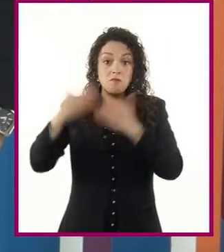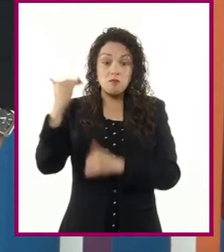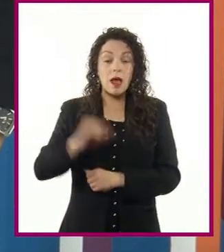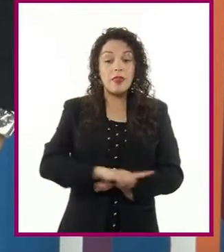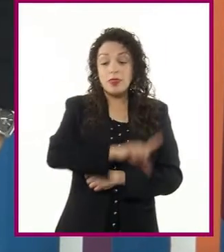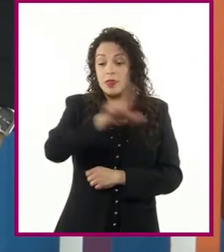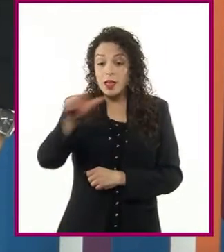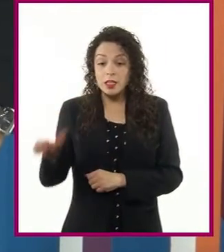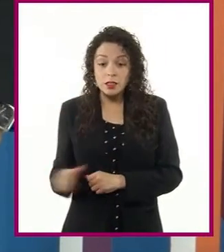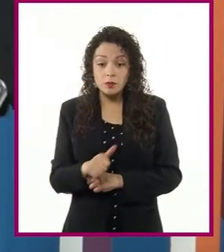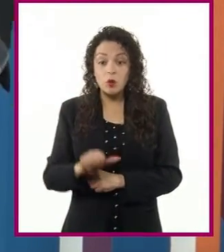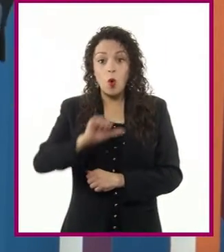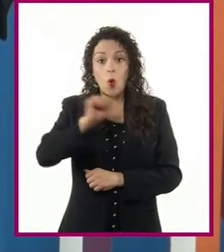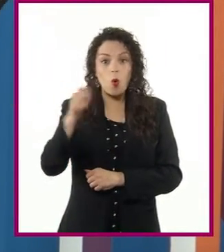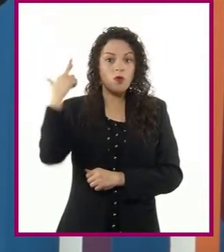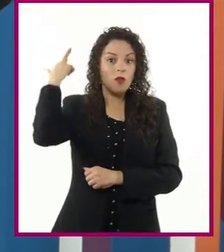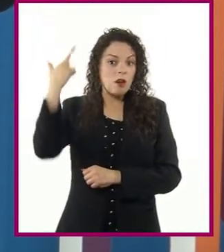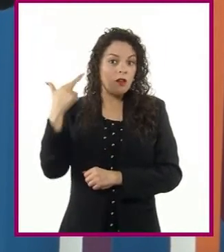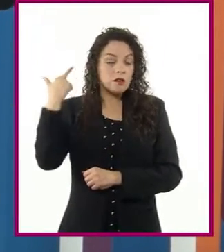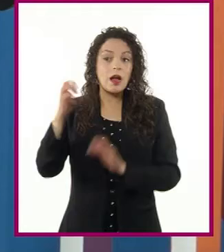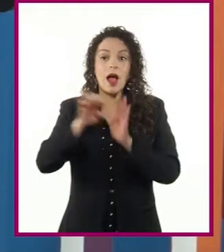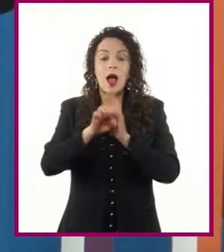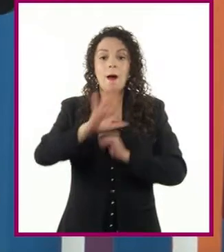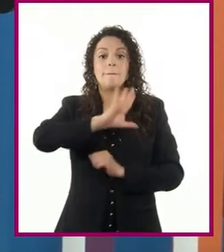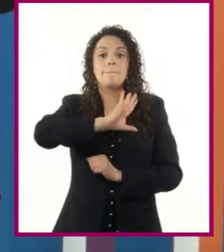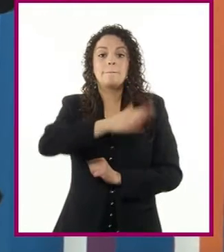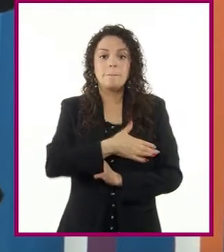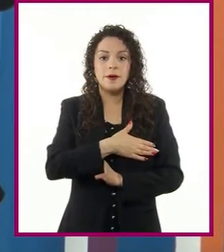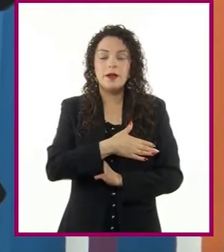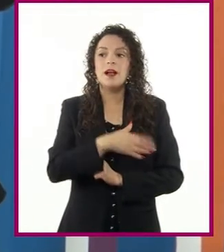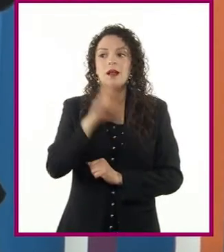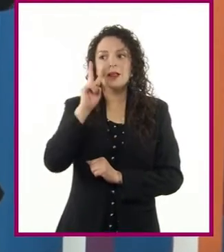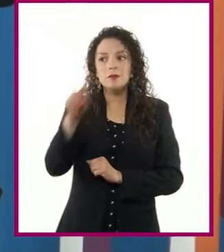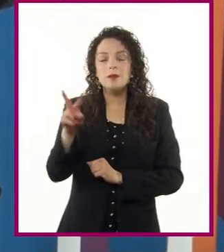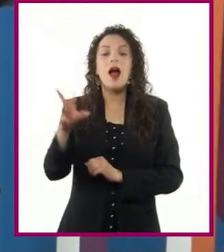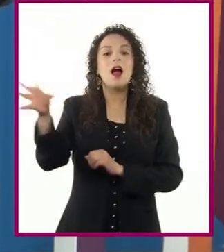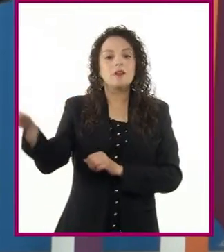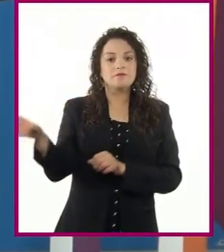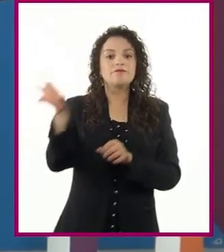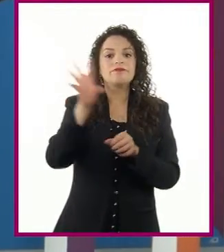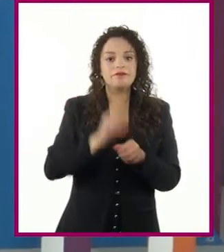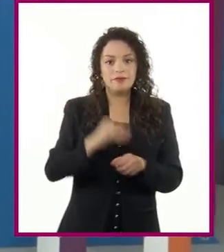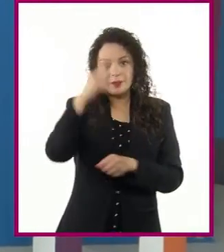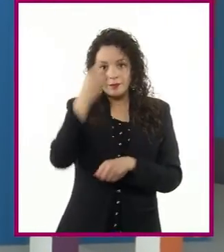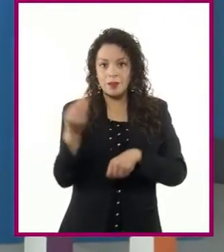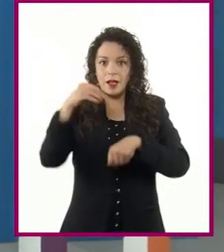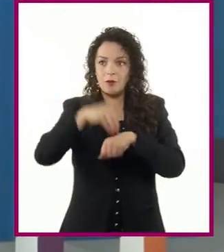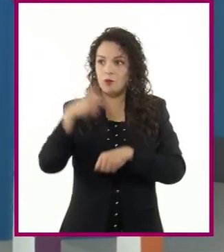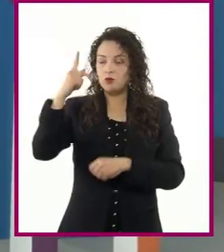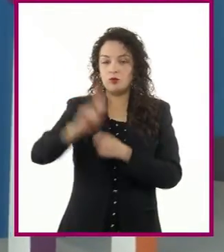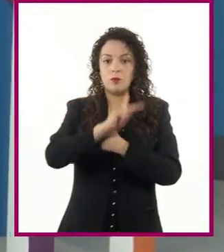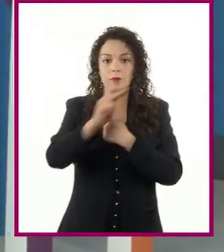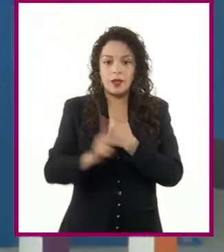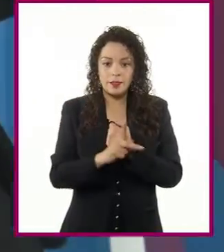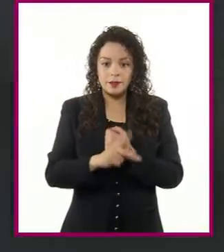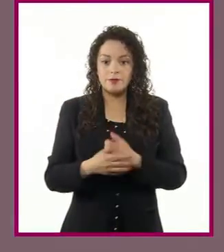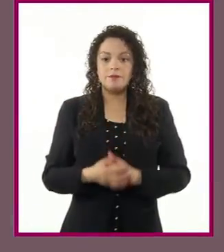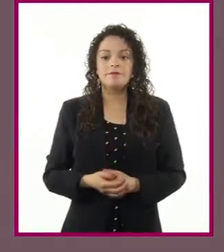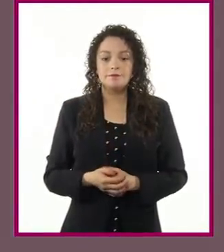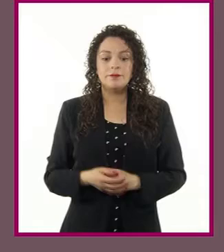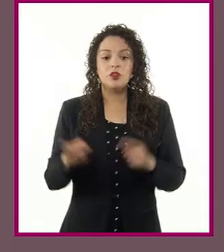tarde, otras monarquías como la española la implementaron en sus propios territorios y posesiones de